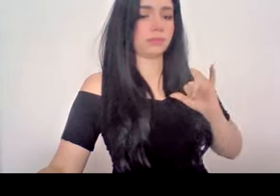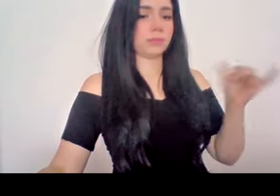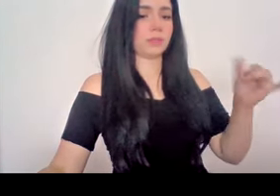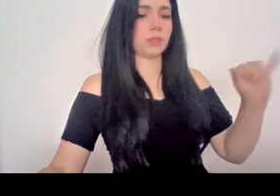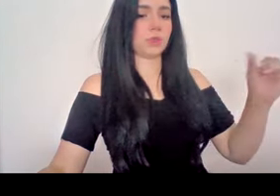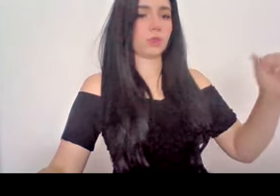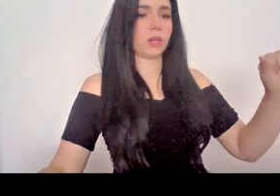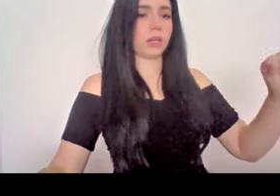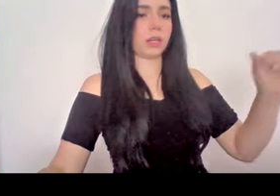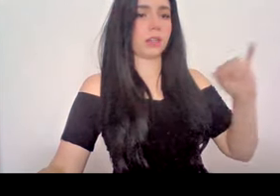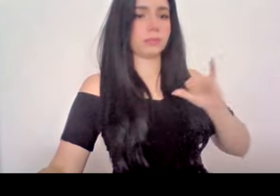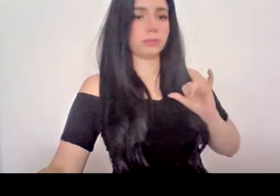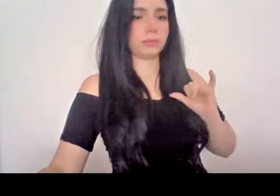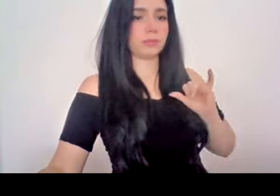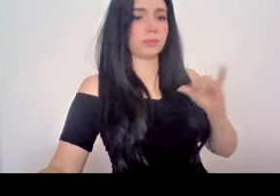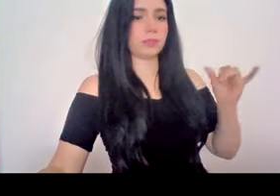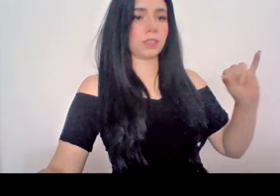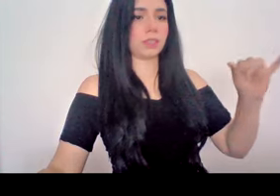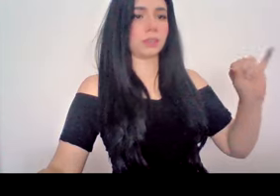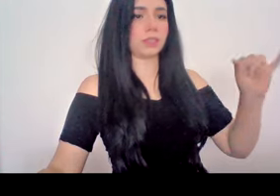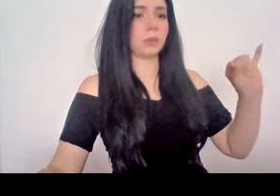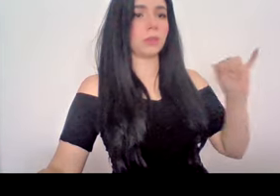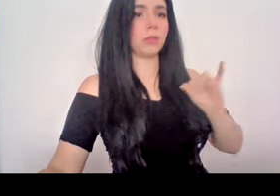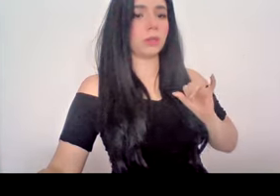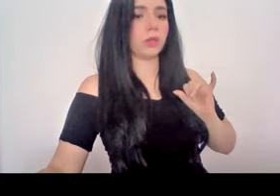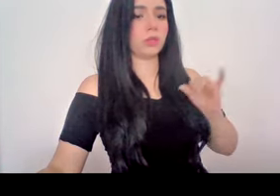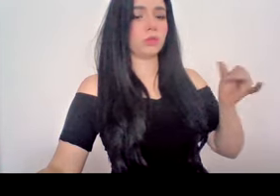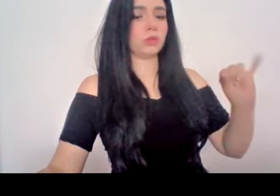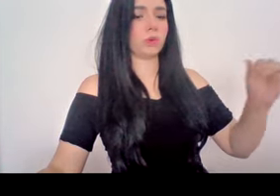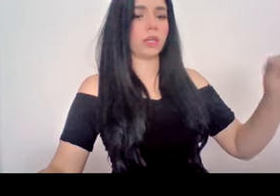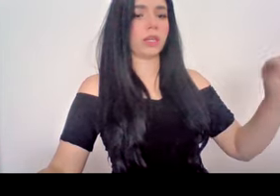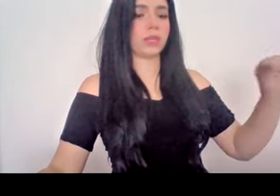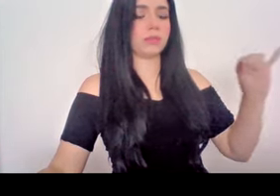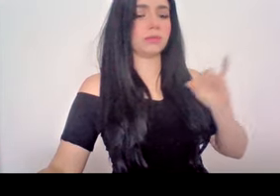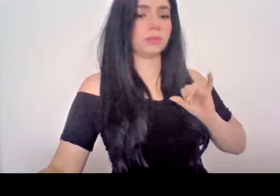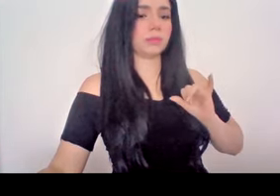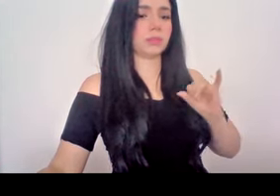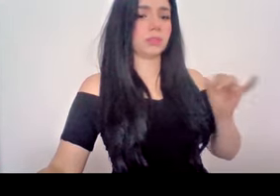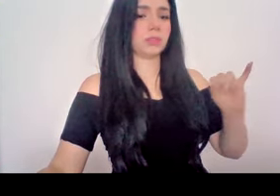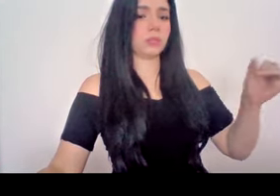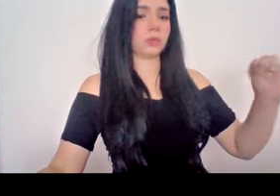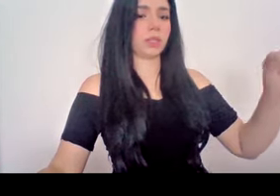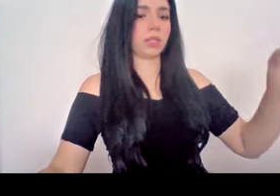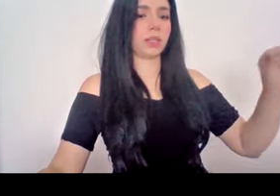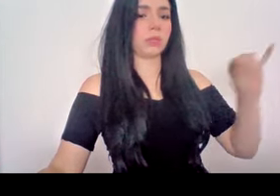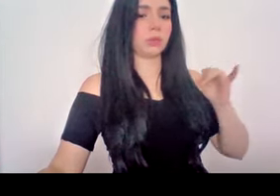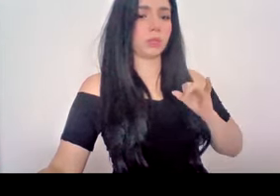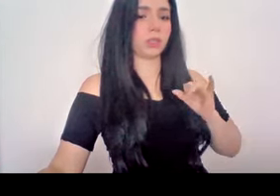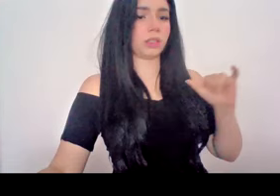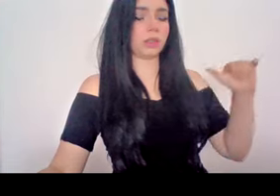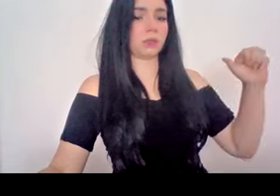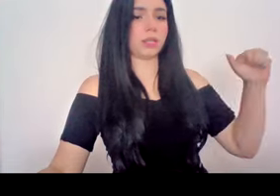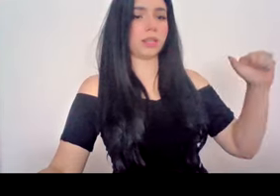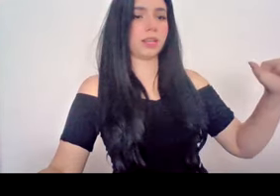Suegra. Suegra. Hacemos este movimiento. Suegra. Suegra